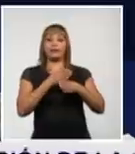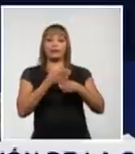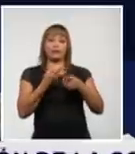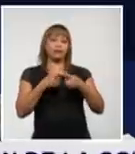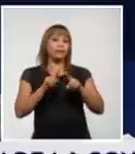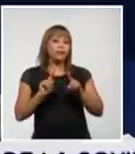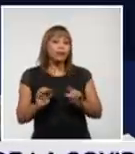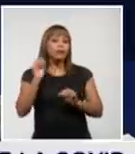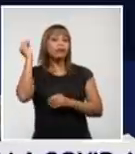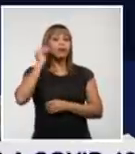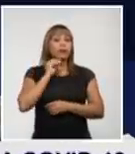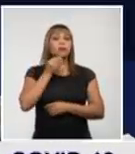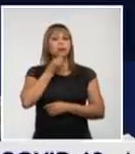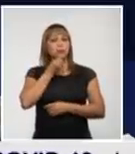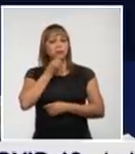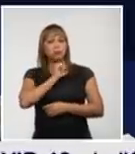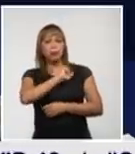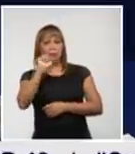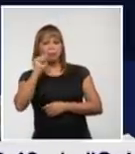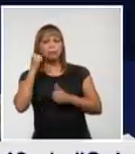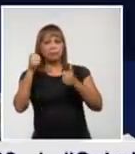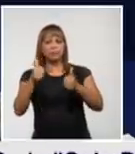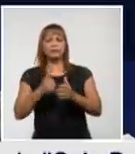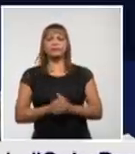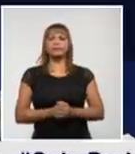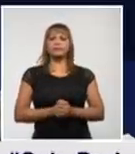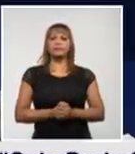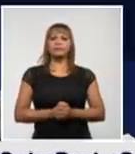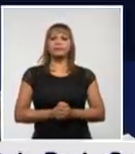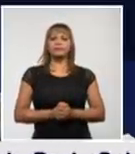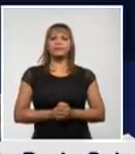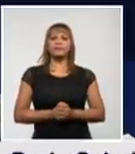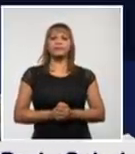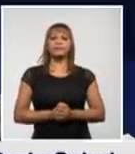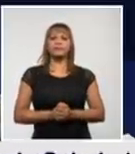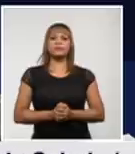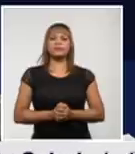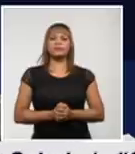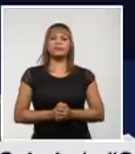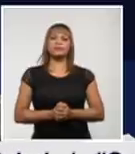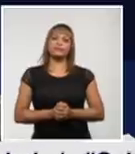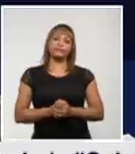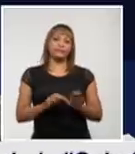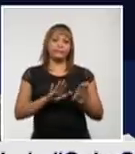que se puede lograr. El mundo,